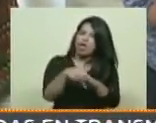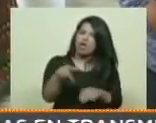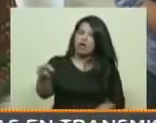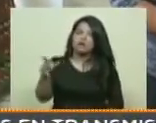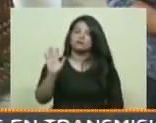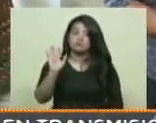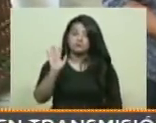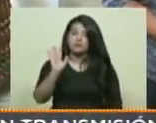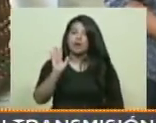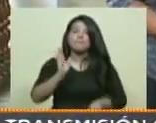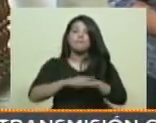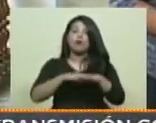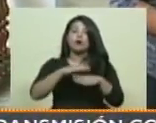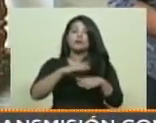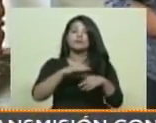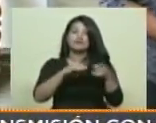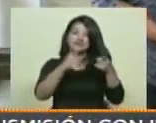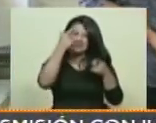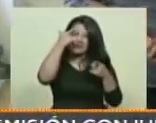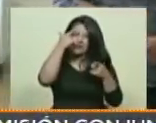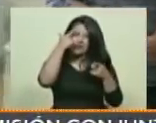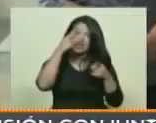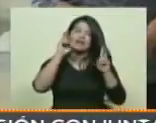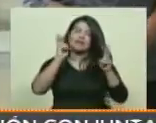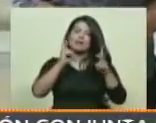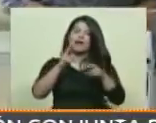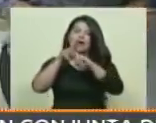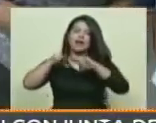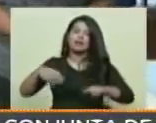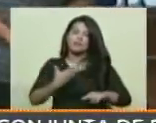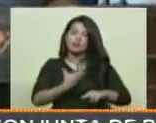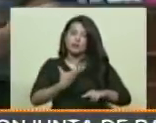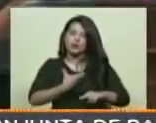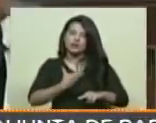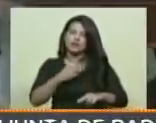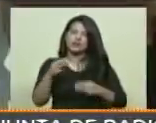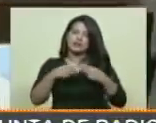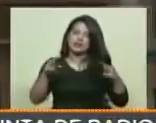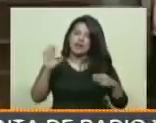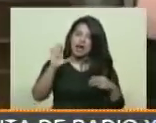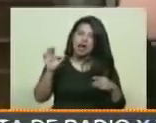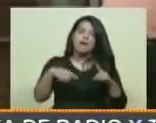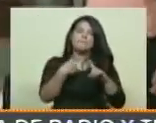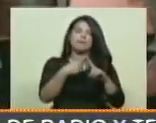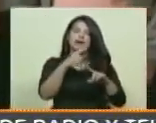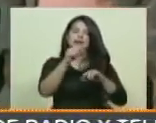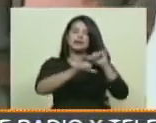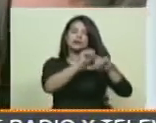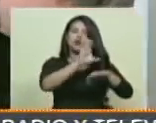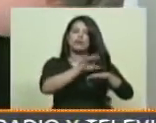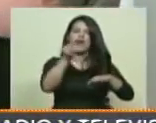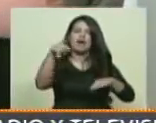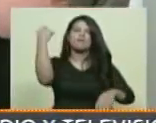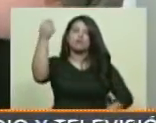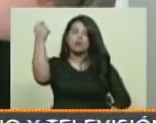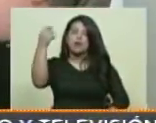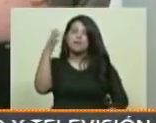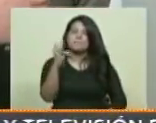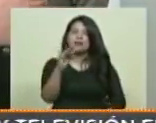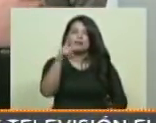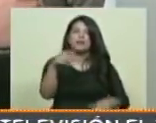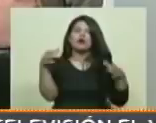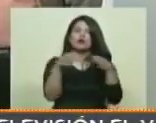los recientes decretos en torno a la eliminación y la liquidación de la Alcaldía Metropolitana de Caracas y el Distrito del Alto Apure, además de la validación de los